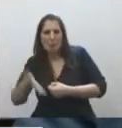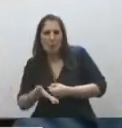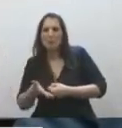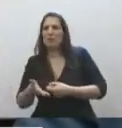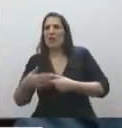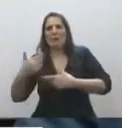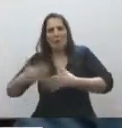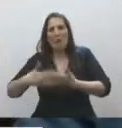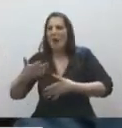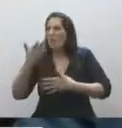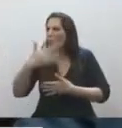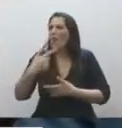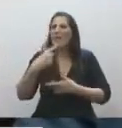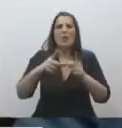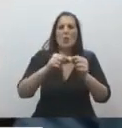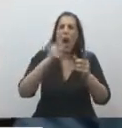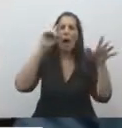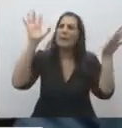verme